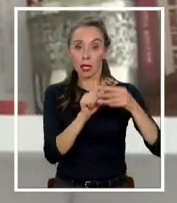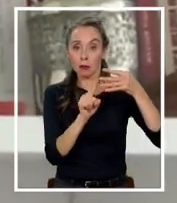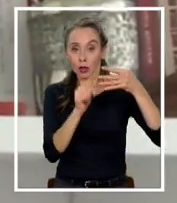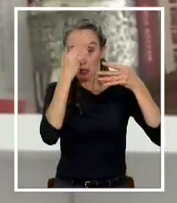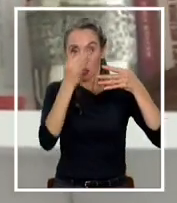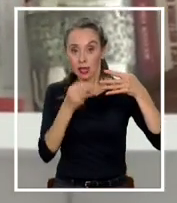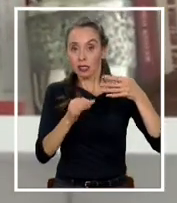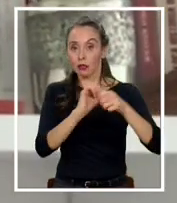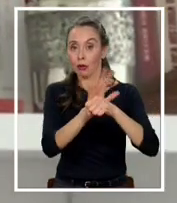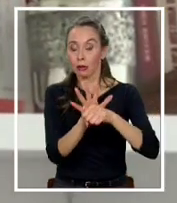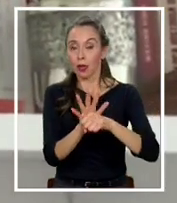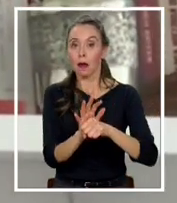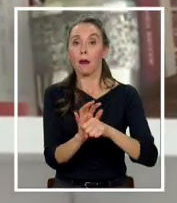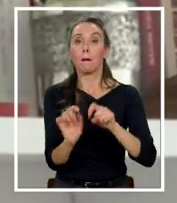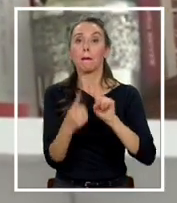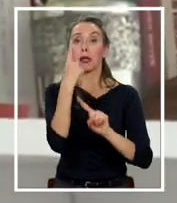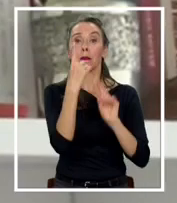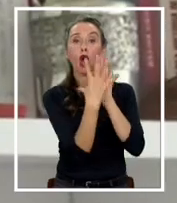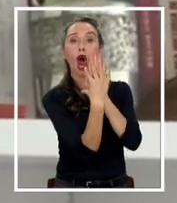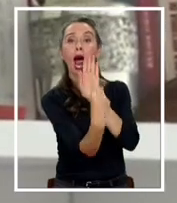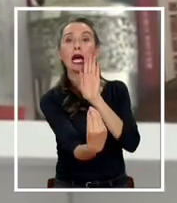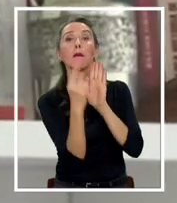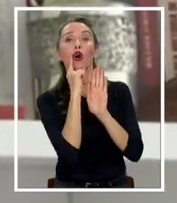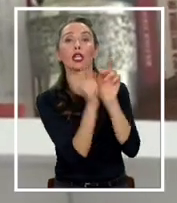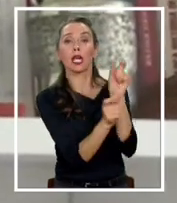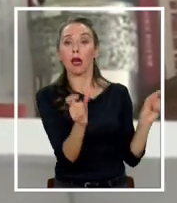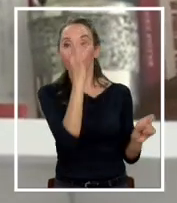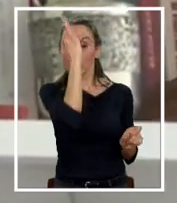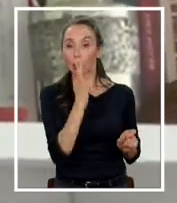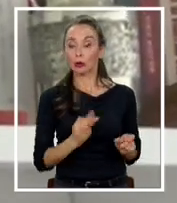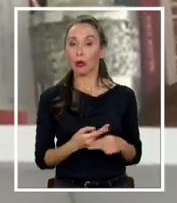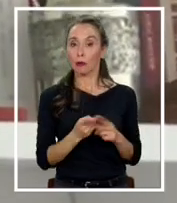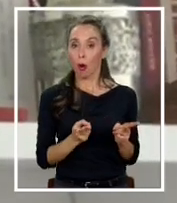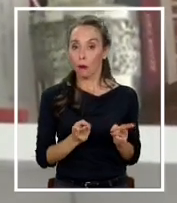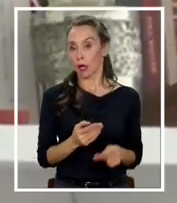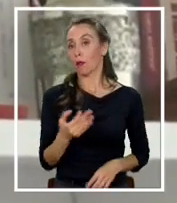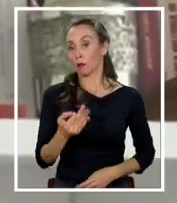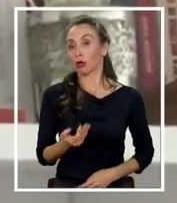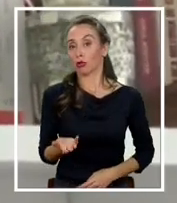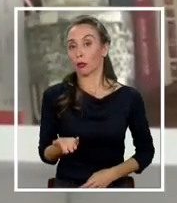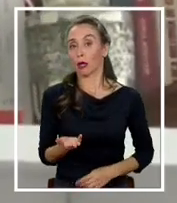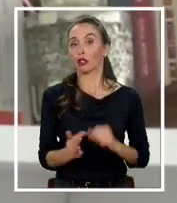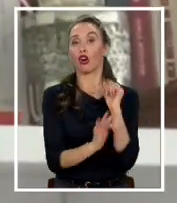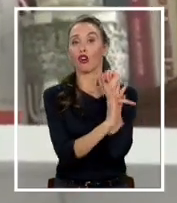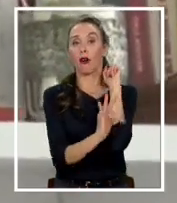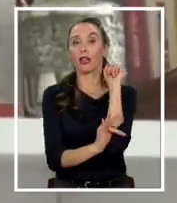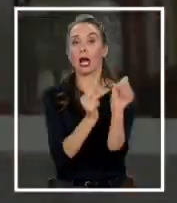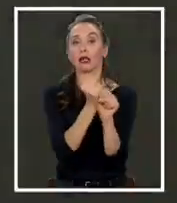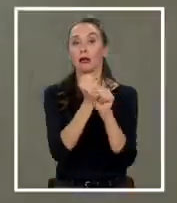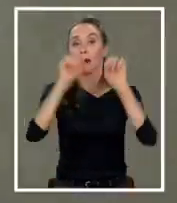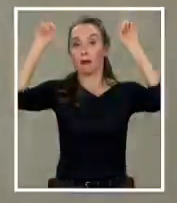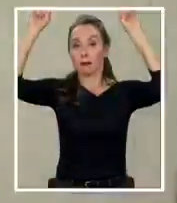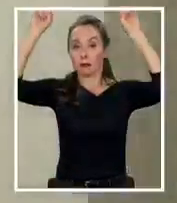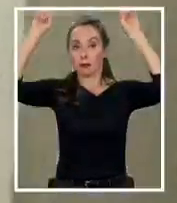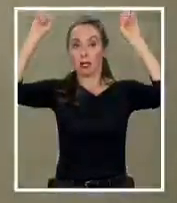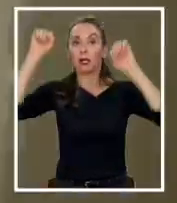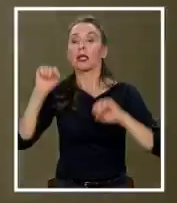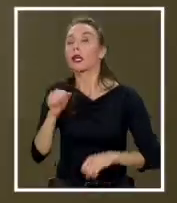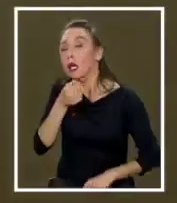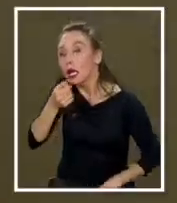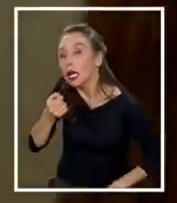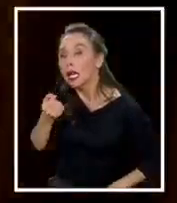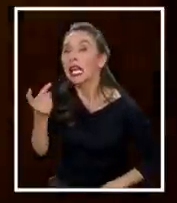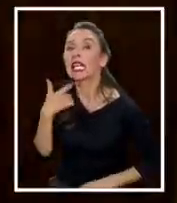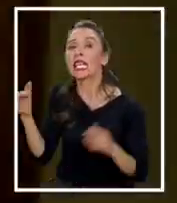medidas sanitarias. Los primeros que deben dar el ejemplo, sin duda, son los funcionarios públicos y, por supuesto, los fiscales del Ministerio Público. ¿Usted nos podría decir